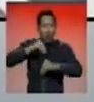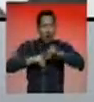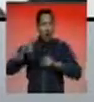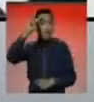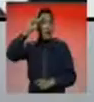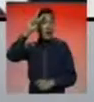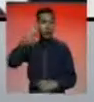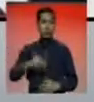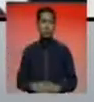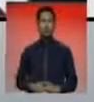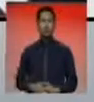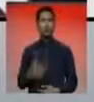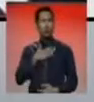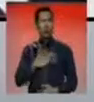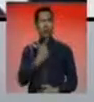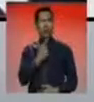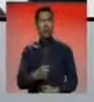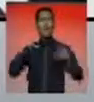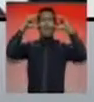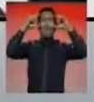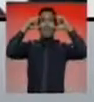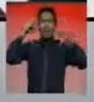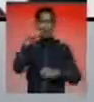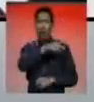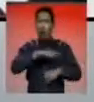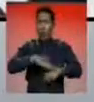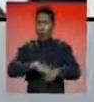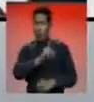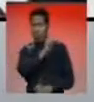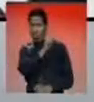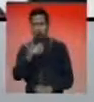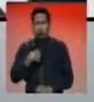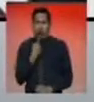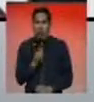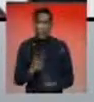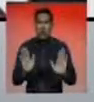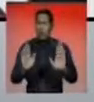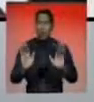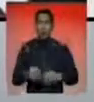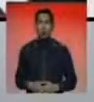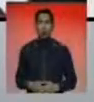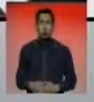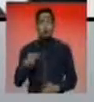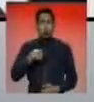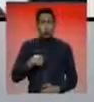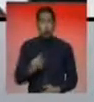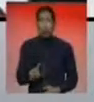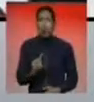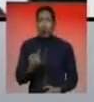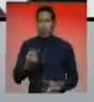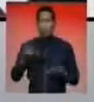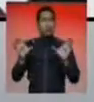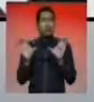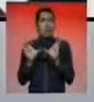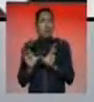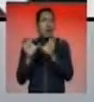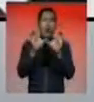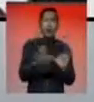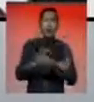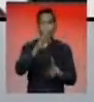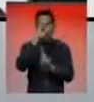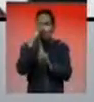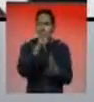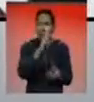1999. No he dicho que Guillermo Lasso no tiene nada que ver con el feriado bancario. No he dado certificados de honorabilidad ni